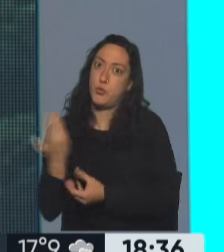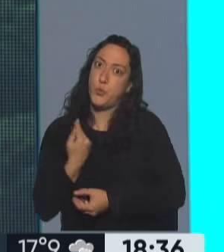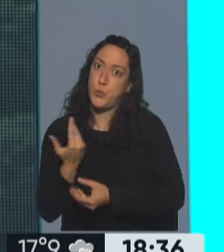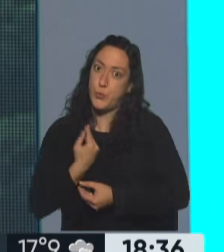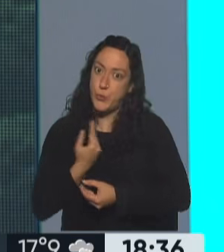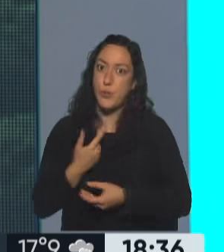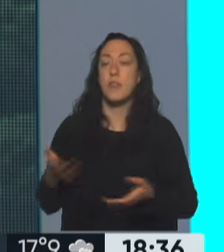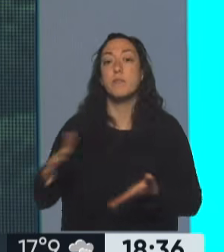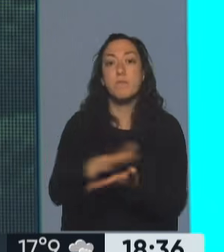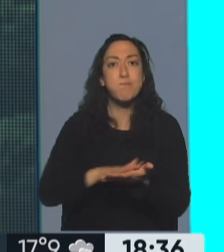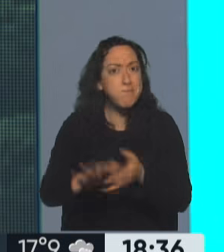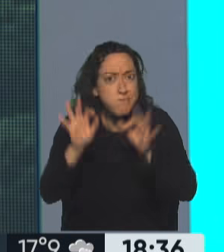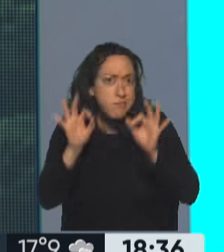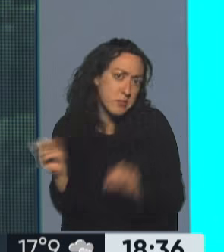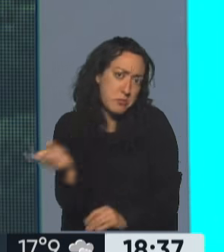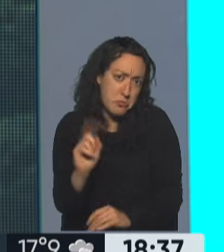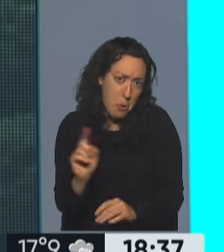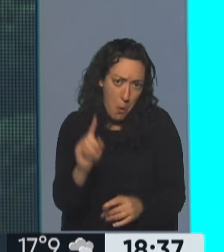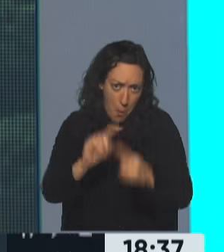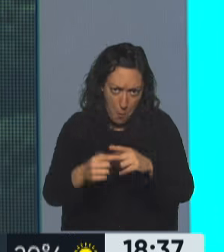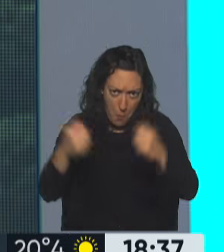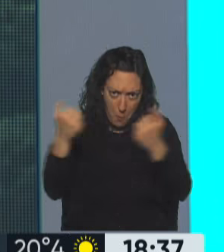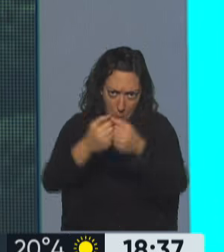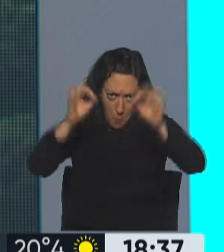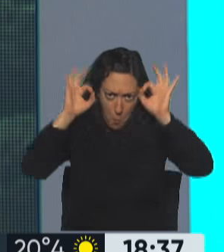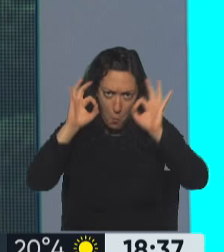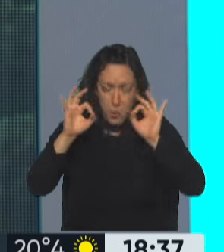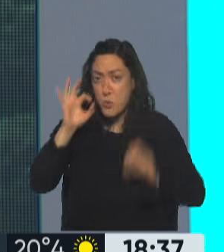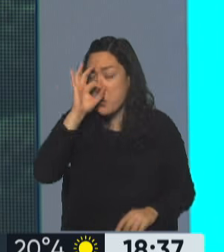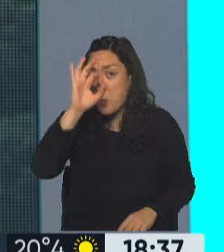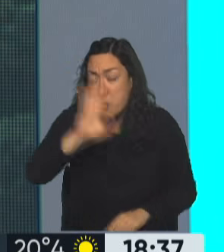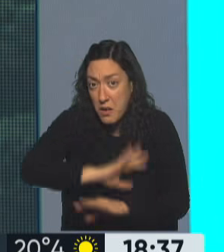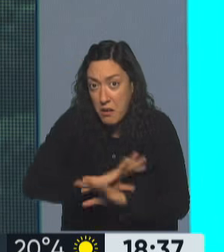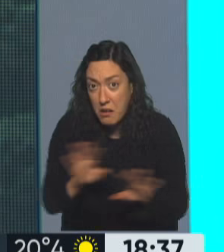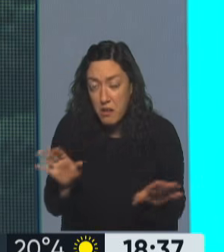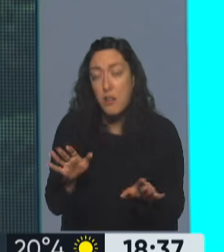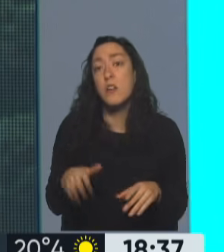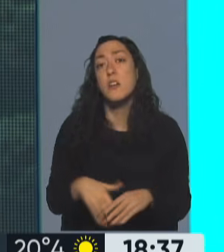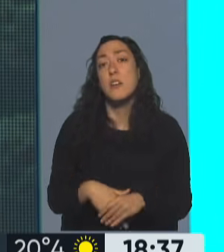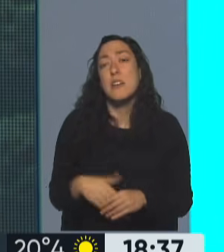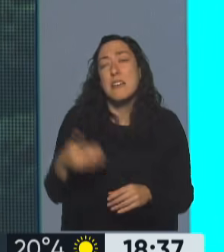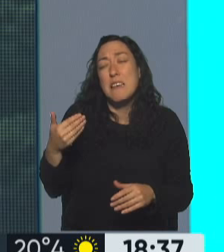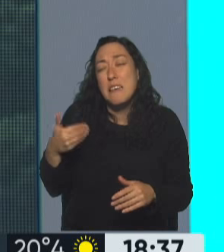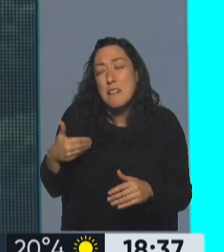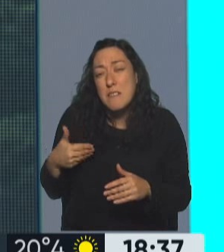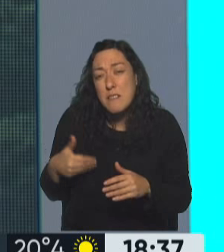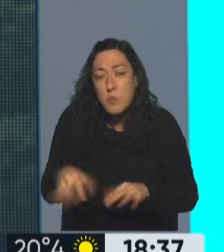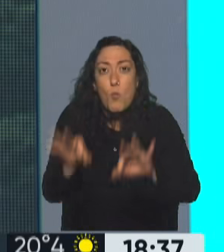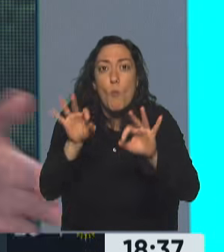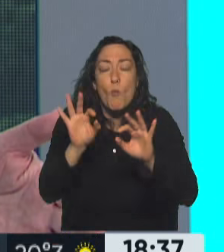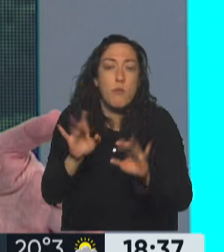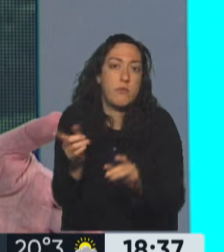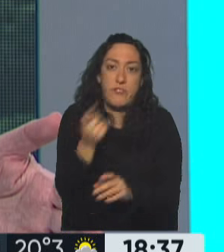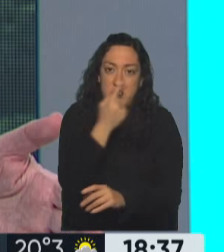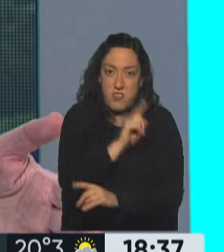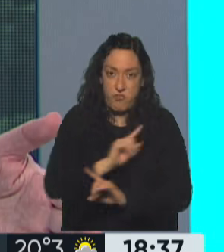terminado de resolver en ningún momento, es decir, Ajá. no estuvo cerrado. Cerrado del todo no estuvo nunca. estuvo por estar cerrado, pero no solo con la Argentina.